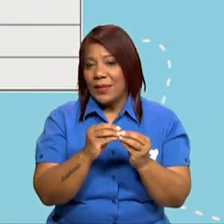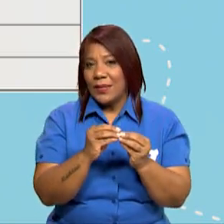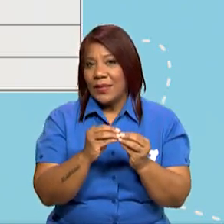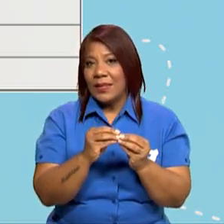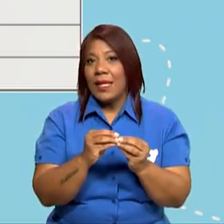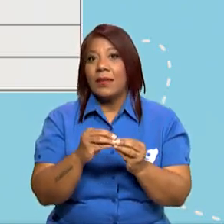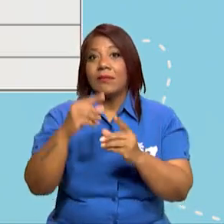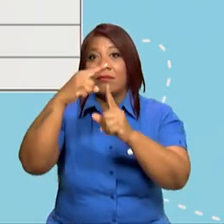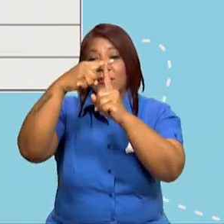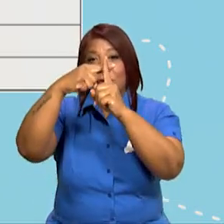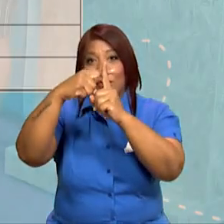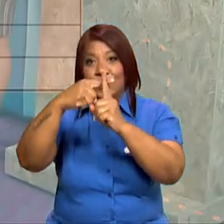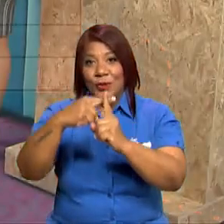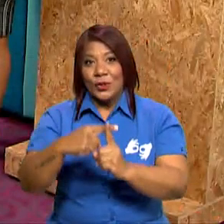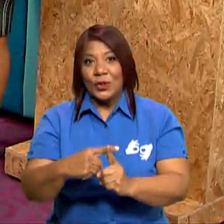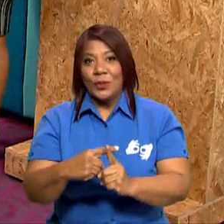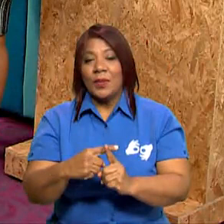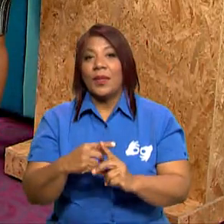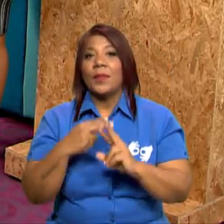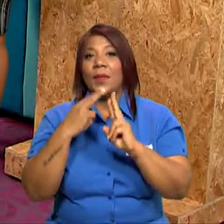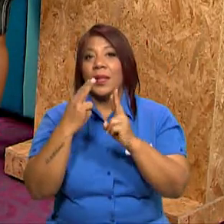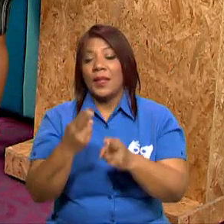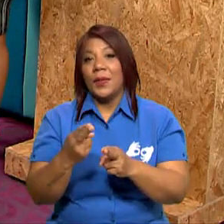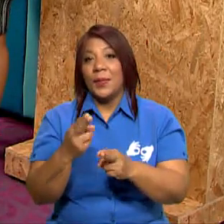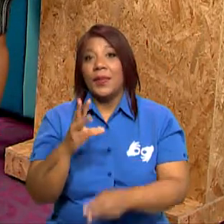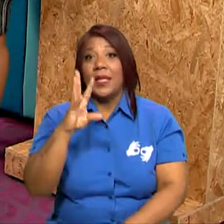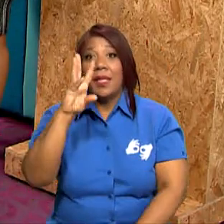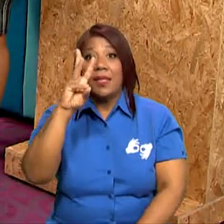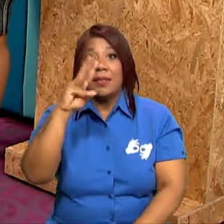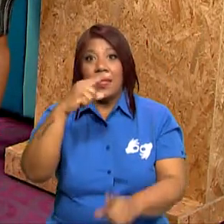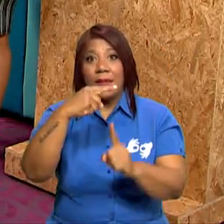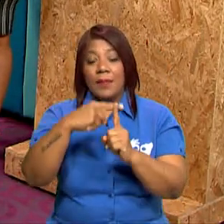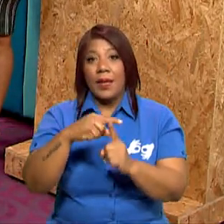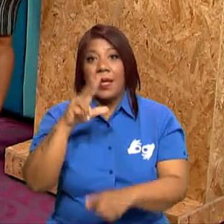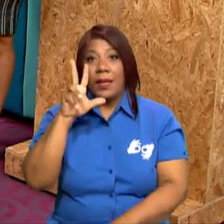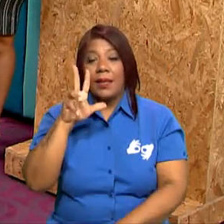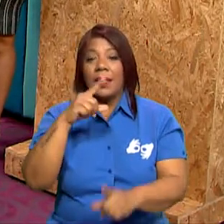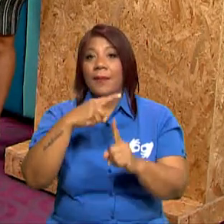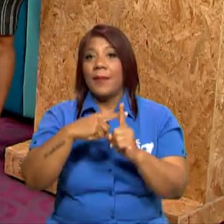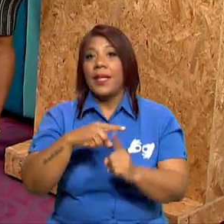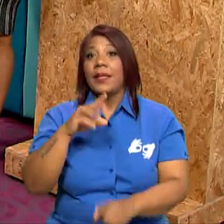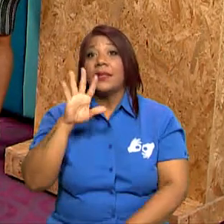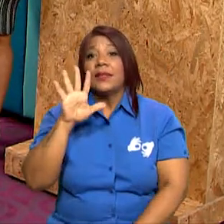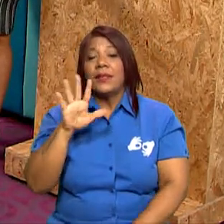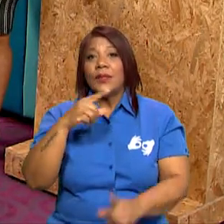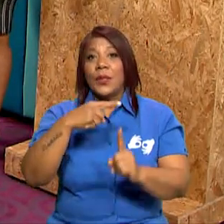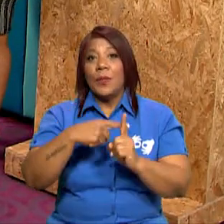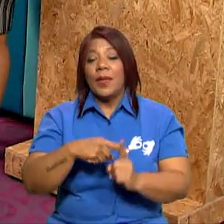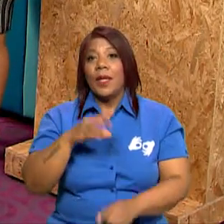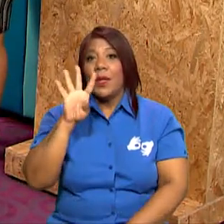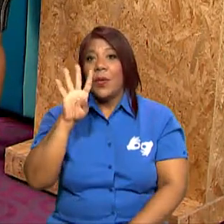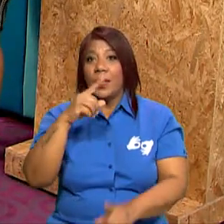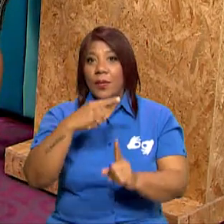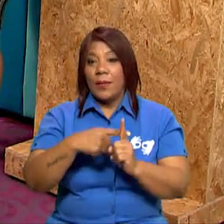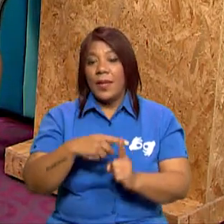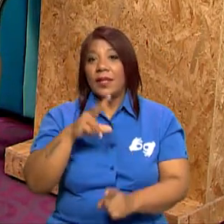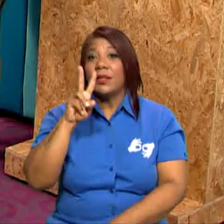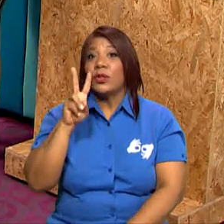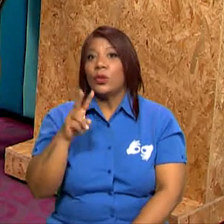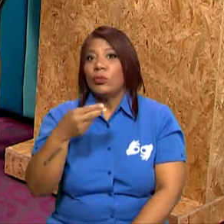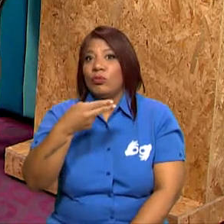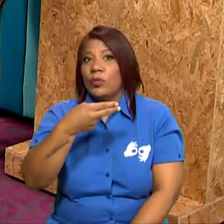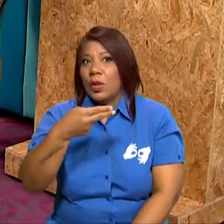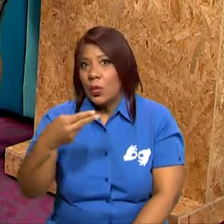Entonces sumamos las respuestas. 6 más 3 más 5 más 4 más 2. Eso nos